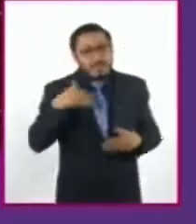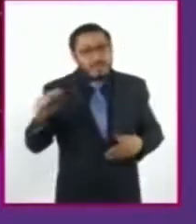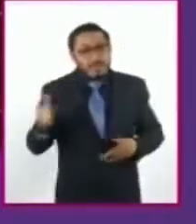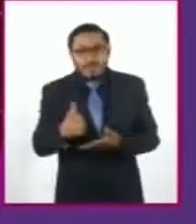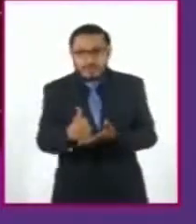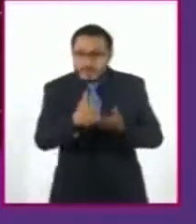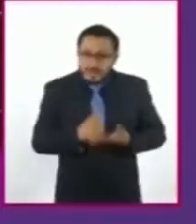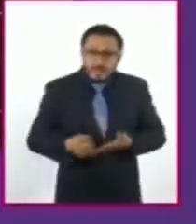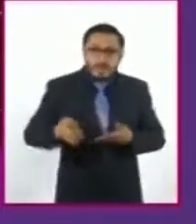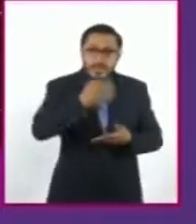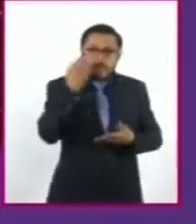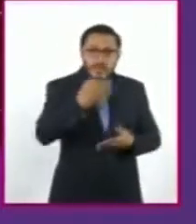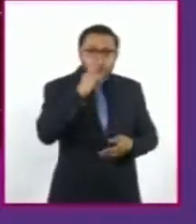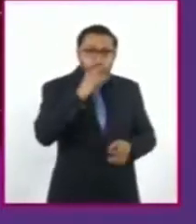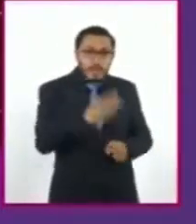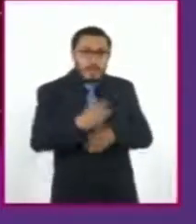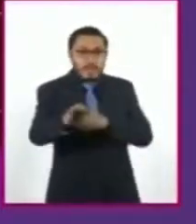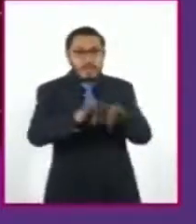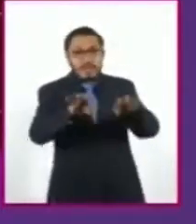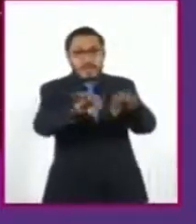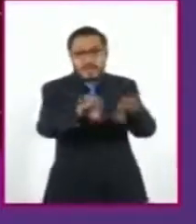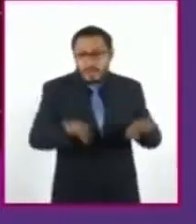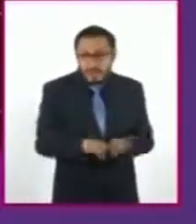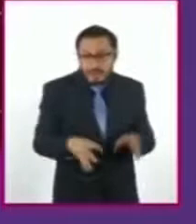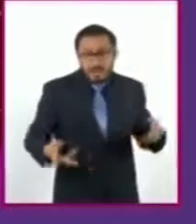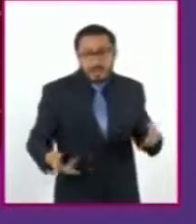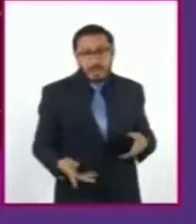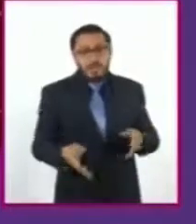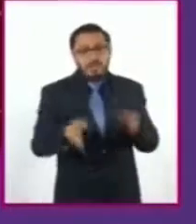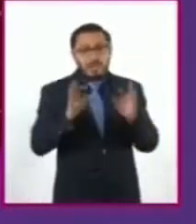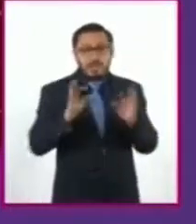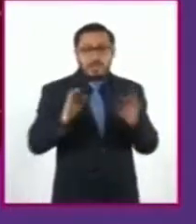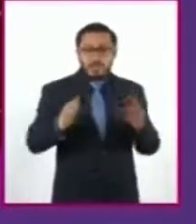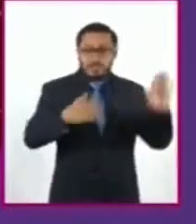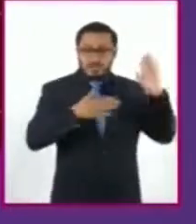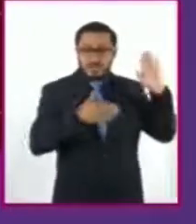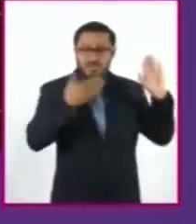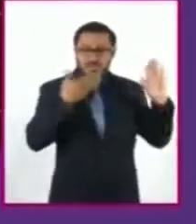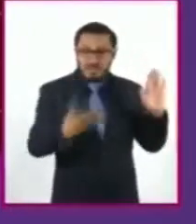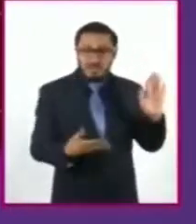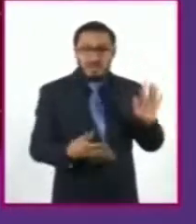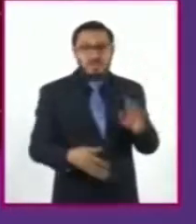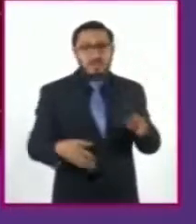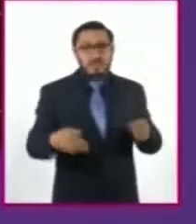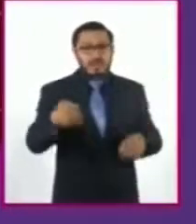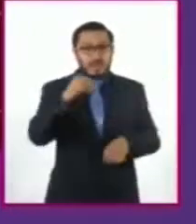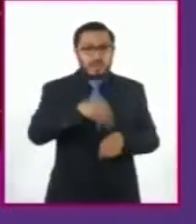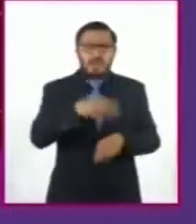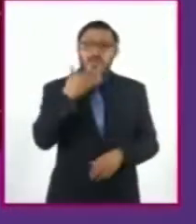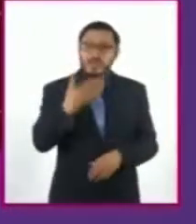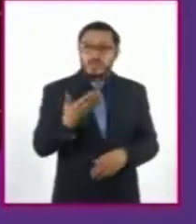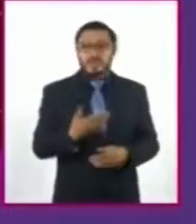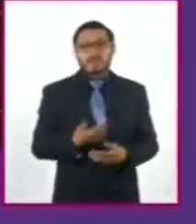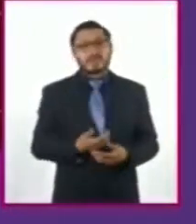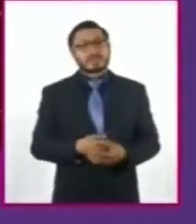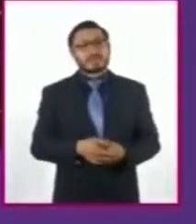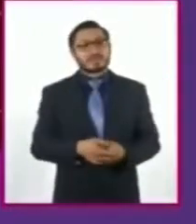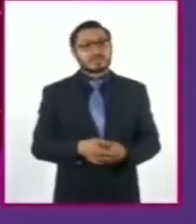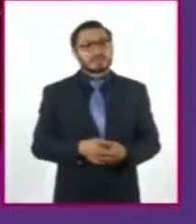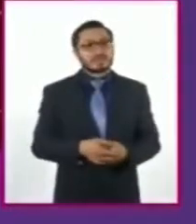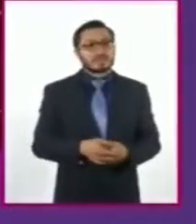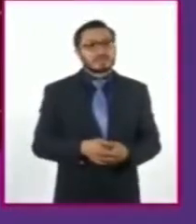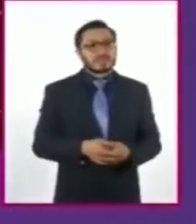ser responsable, trabajar en equipo, ser bastante comprometido y ser disciplinado. En